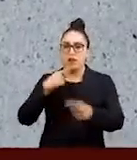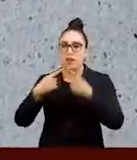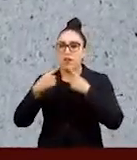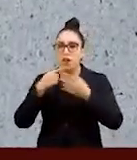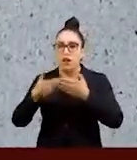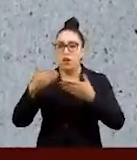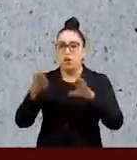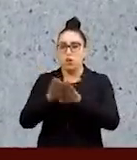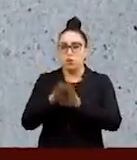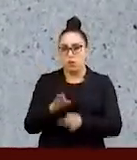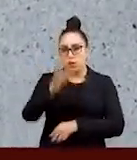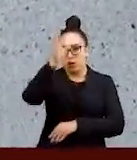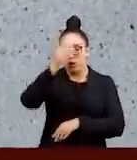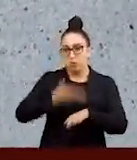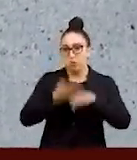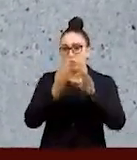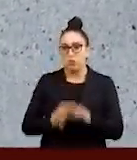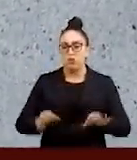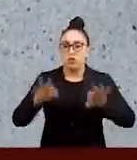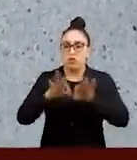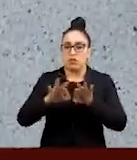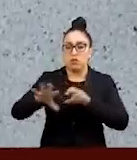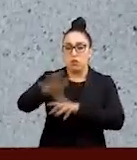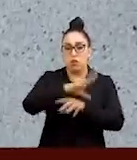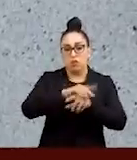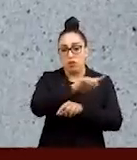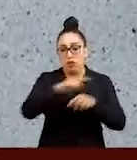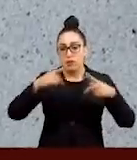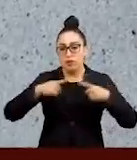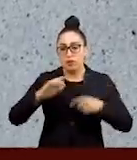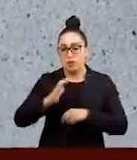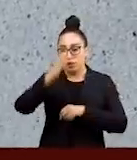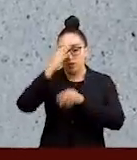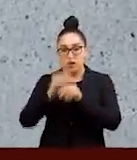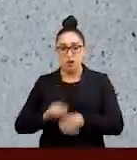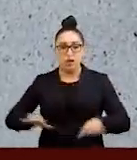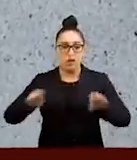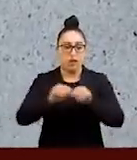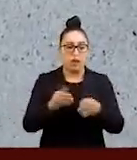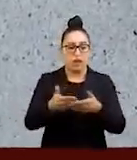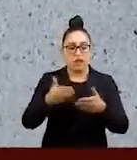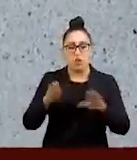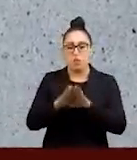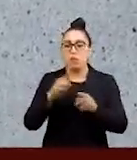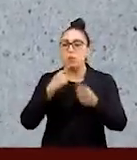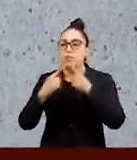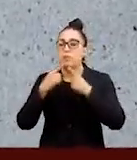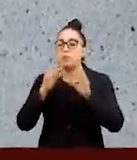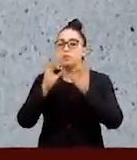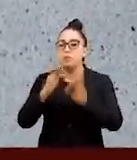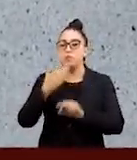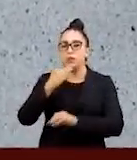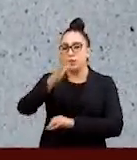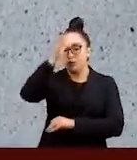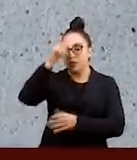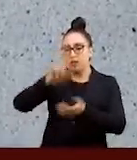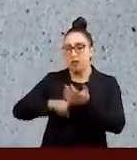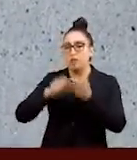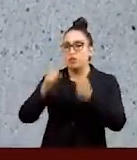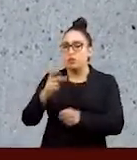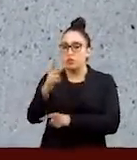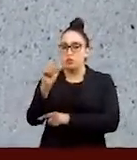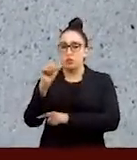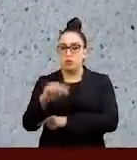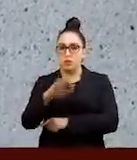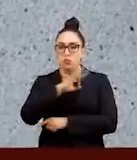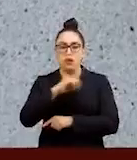las diferencias, es discutir lo público para poder construir y llegar a acuerdos. Entonces, estoy seguro que en Acción Nacional encontrarán la disposición para